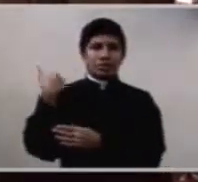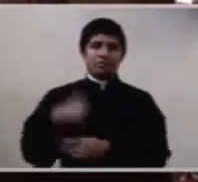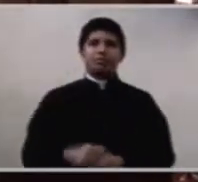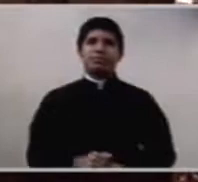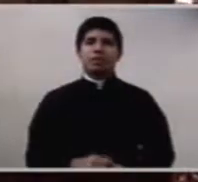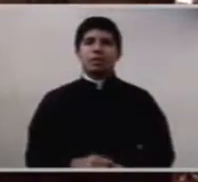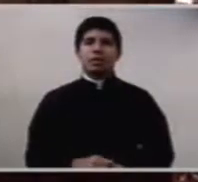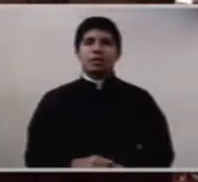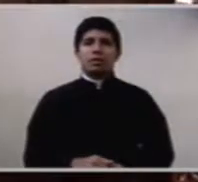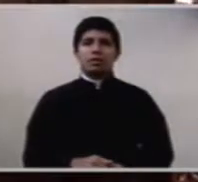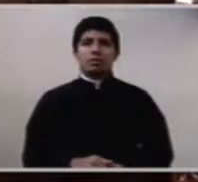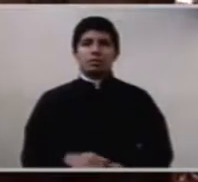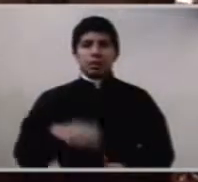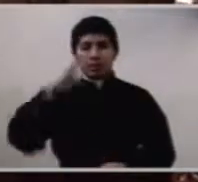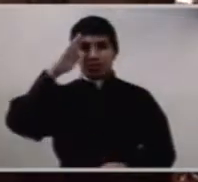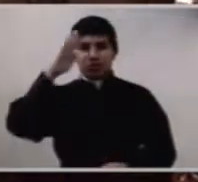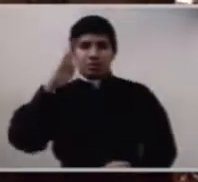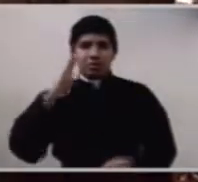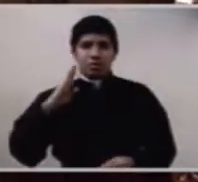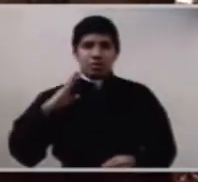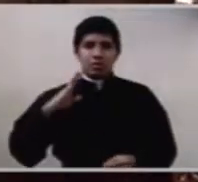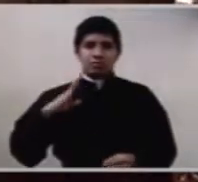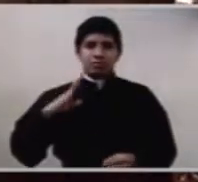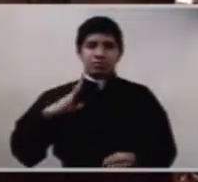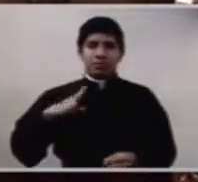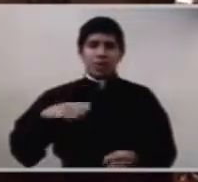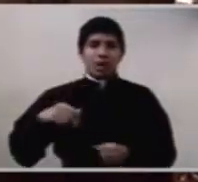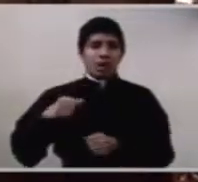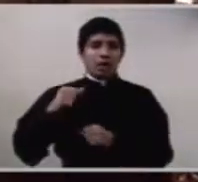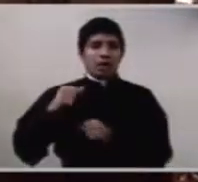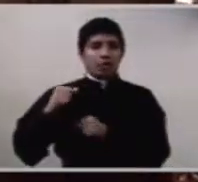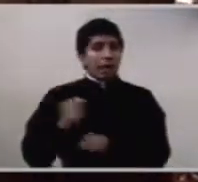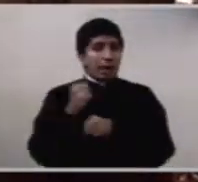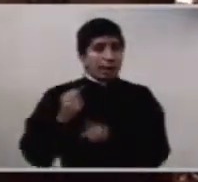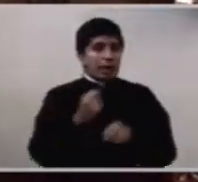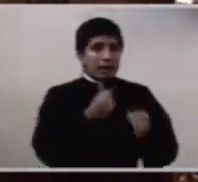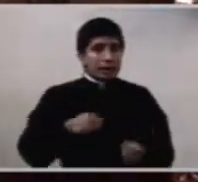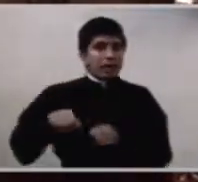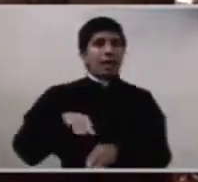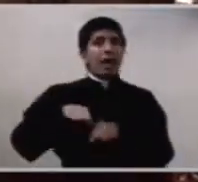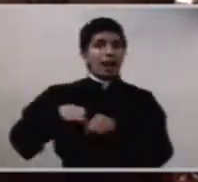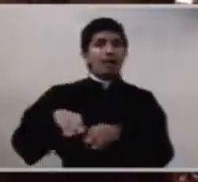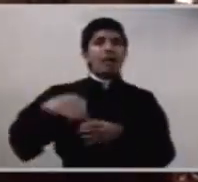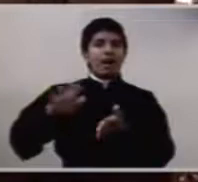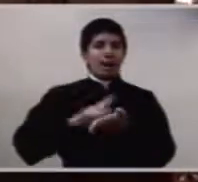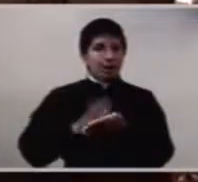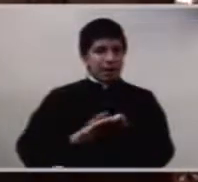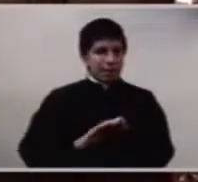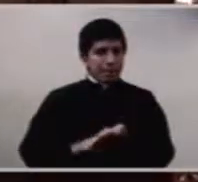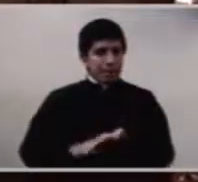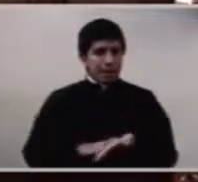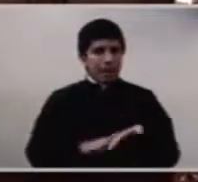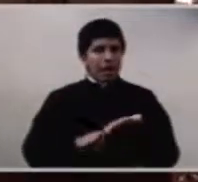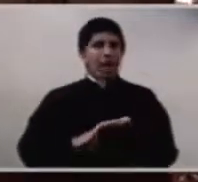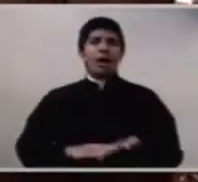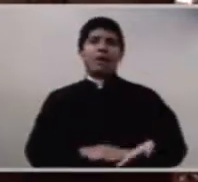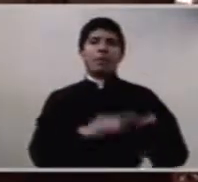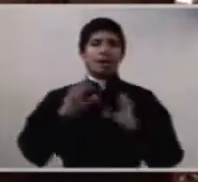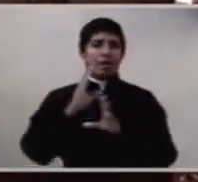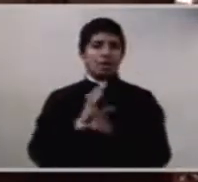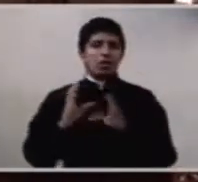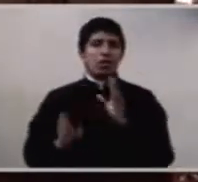y el señor que se encargaba del mantenimiento, le decíamos ahí los profesores y alumnos, el señor